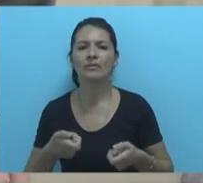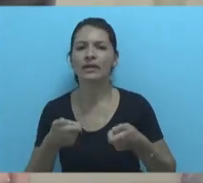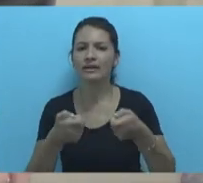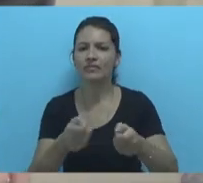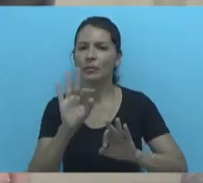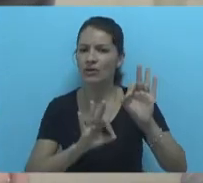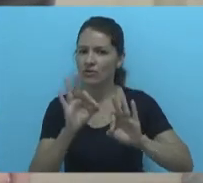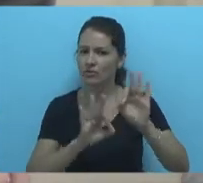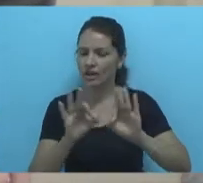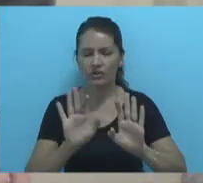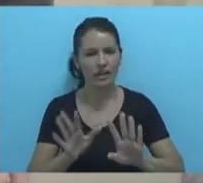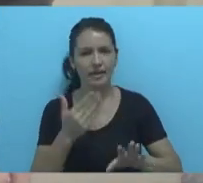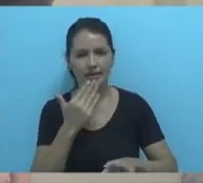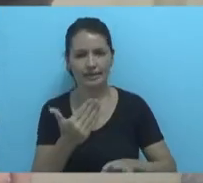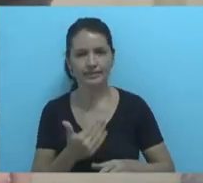a esta iniciativa. Muchas gracias.